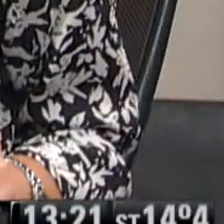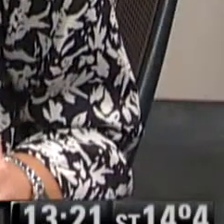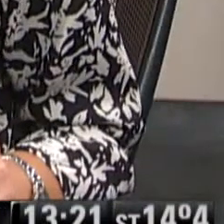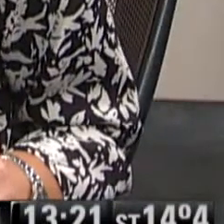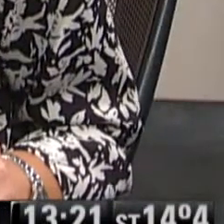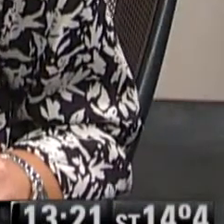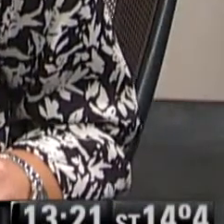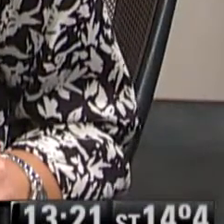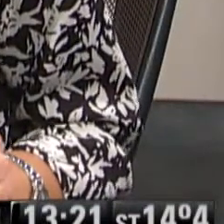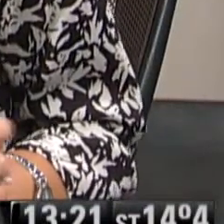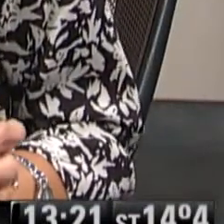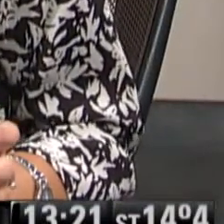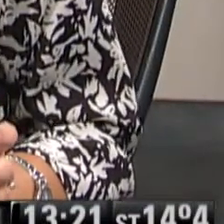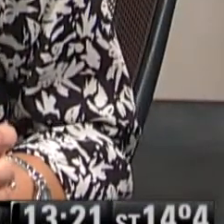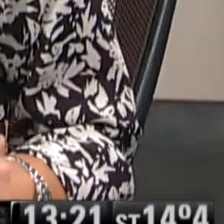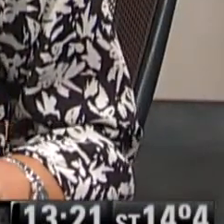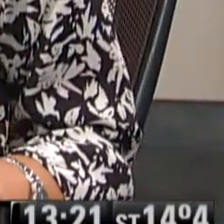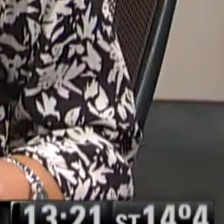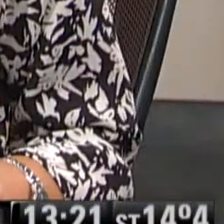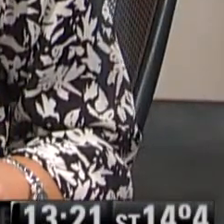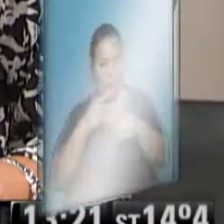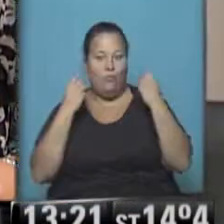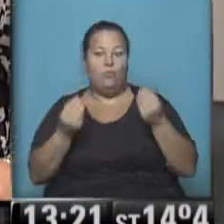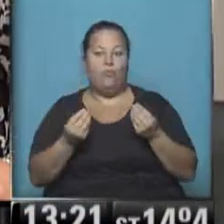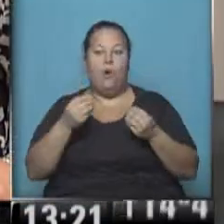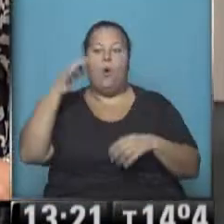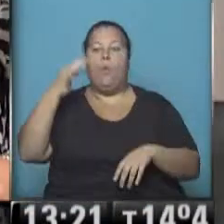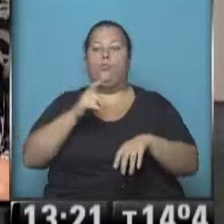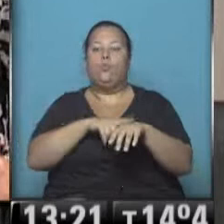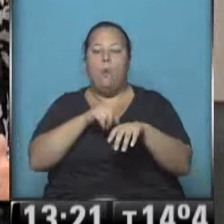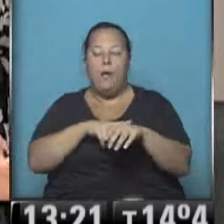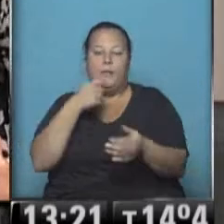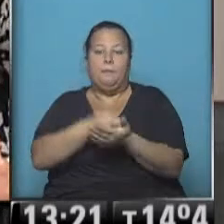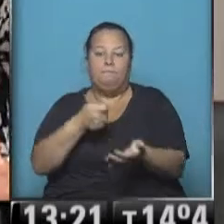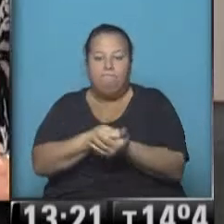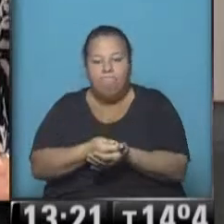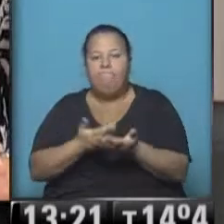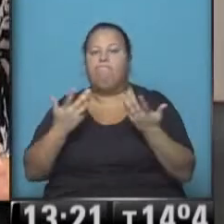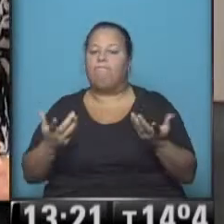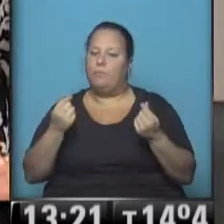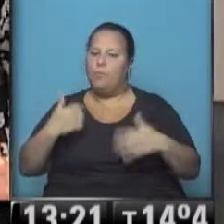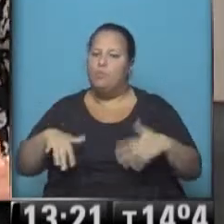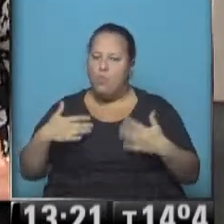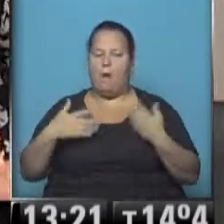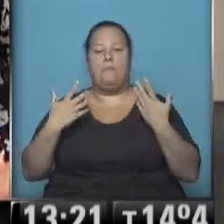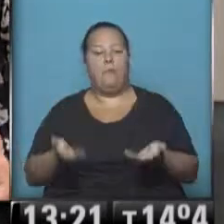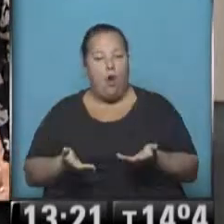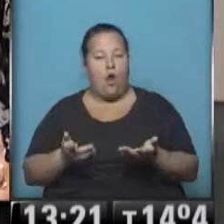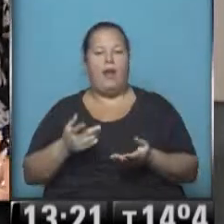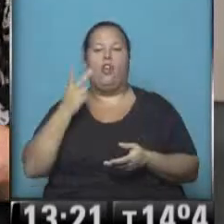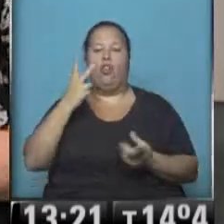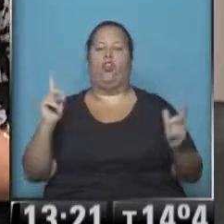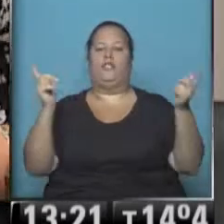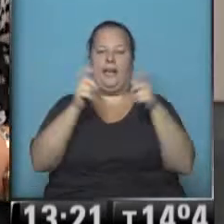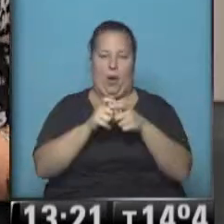el acceso de los remedios es una preocupación de todos sobre todo cuando llega el momento de los pagarlos y realmente el costo es muy alto por eso hubo dos